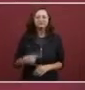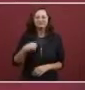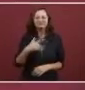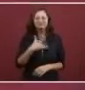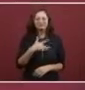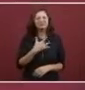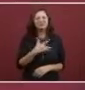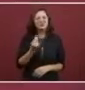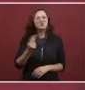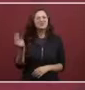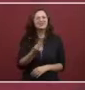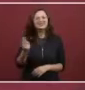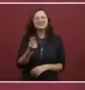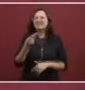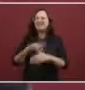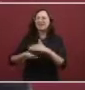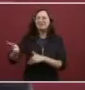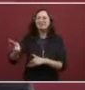parecía